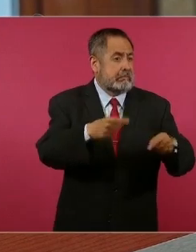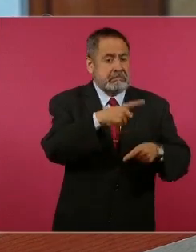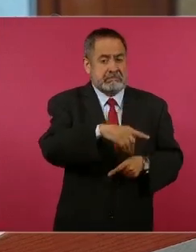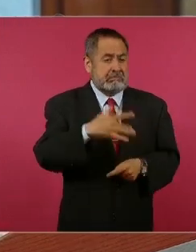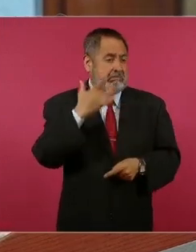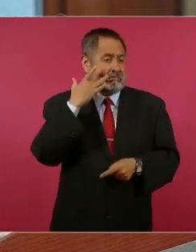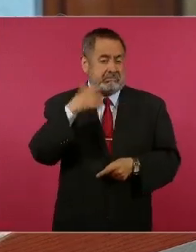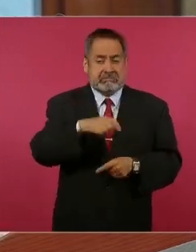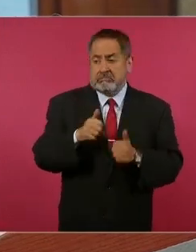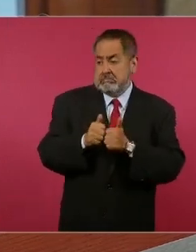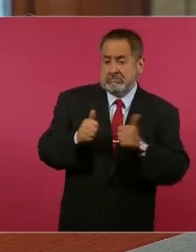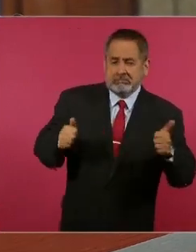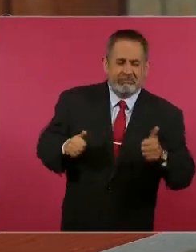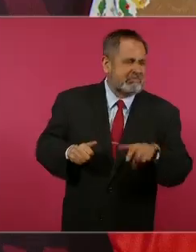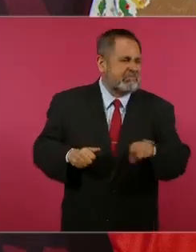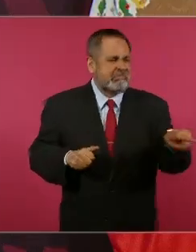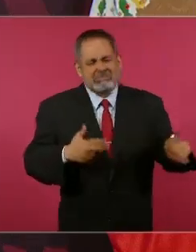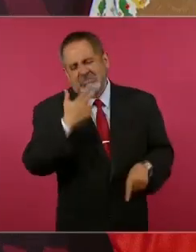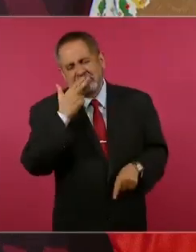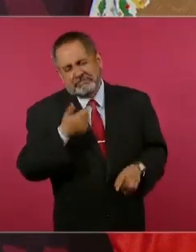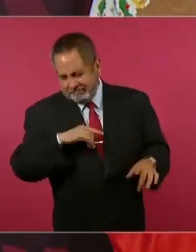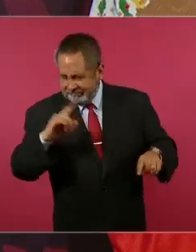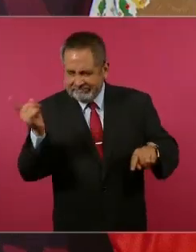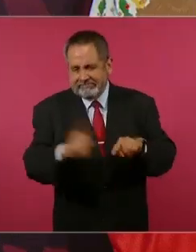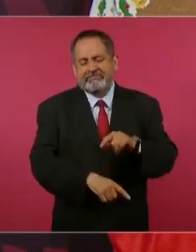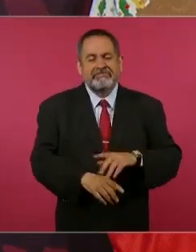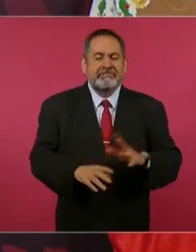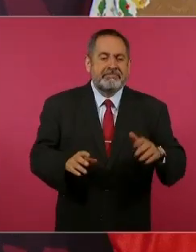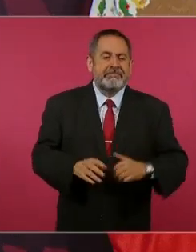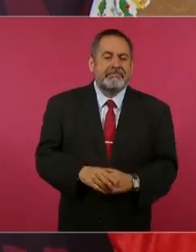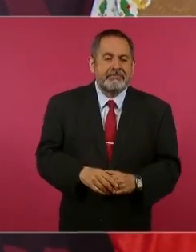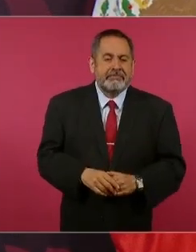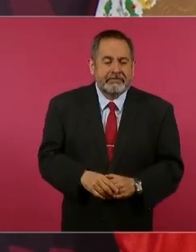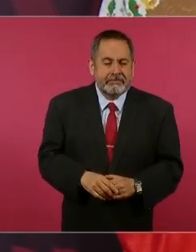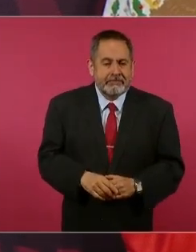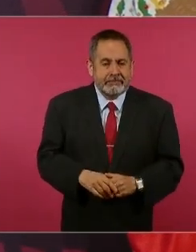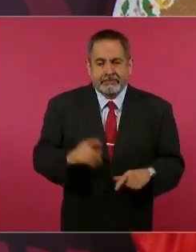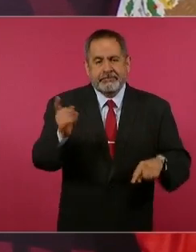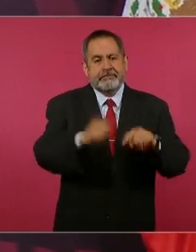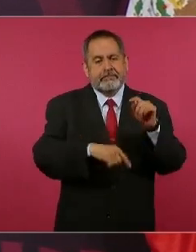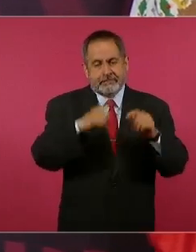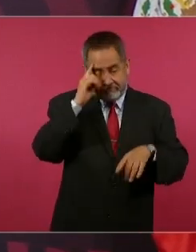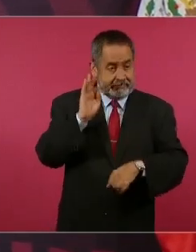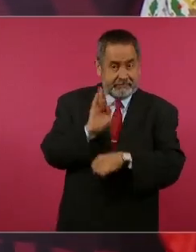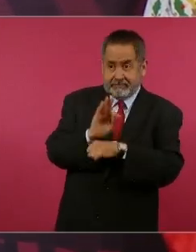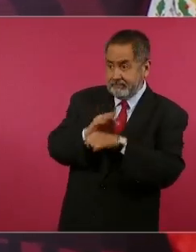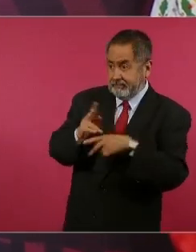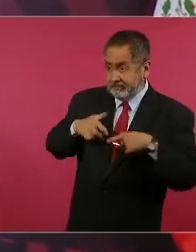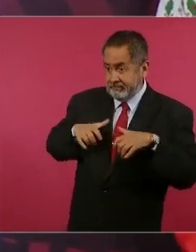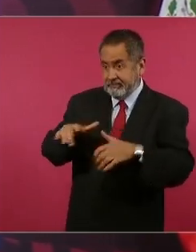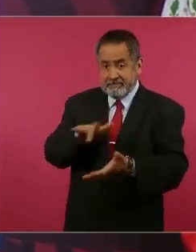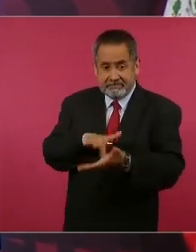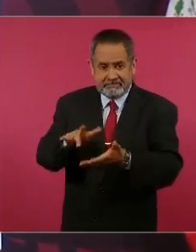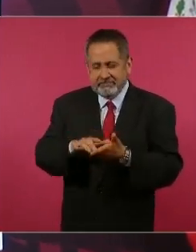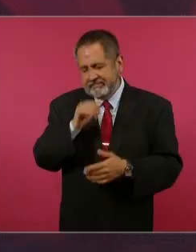supuestamente autónomos, que no sirven para defender al pueblo, para apoyar al